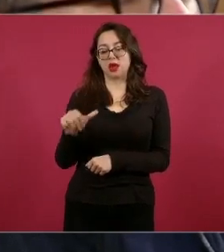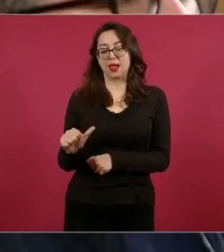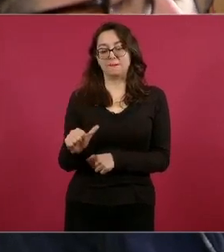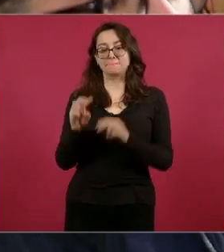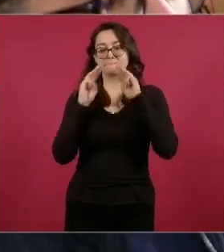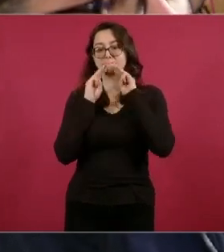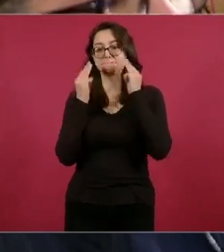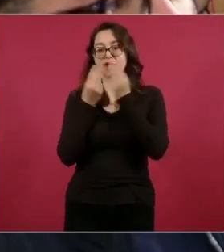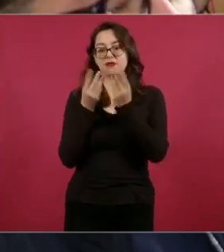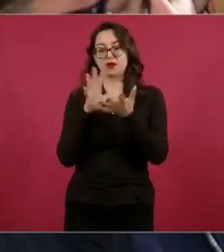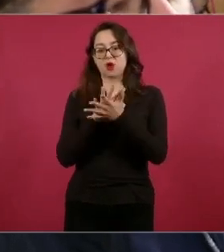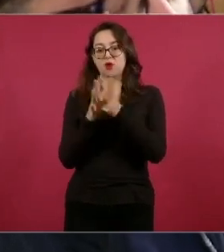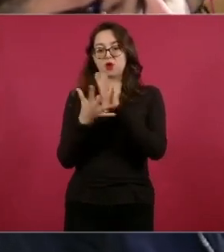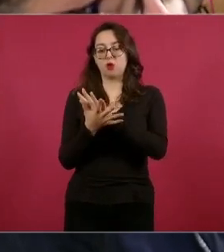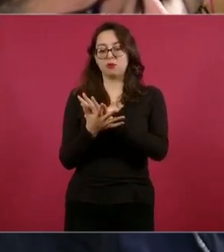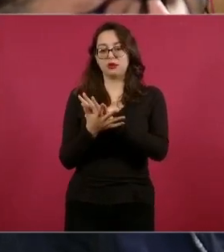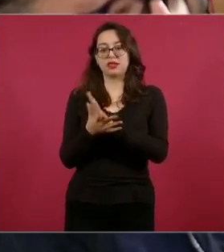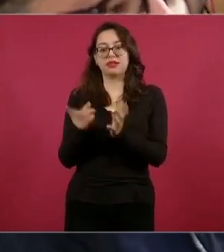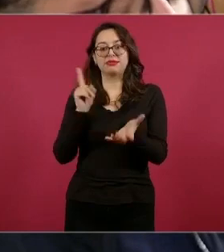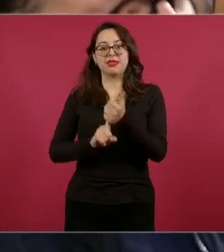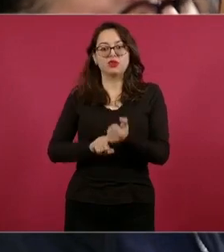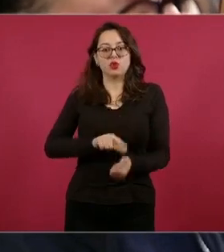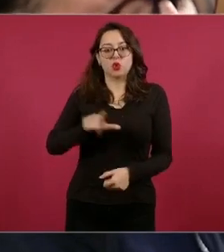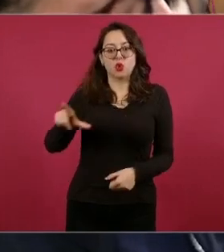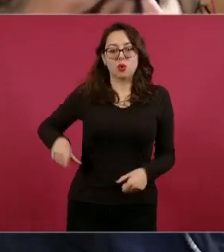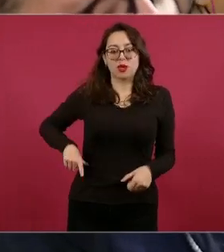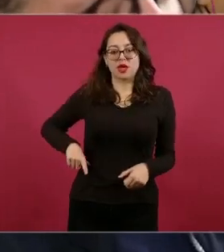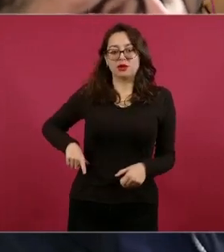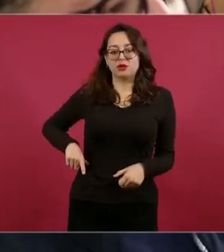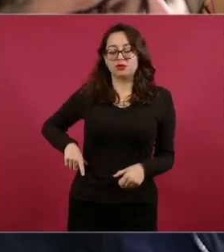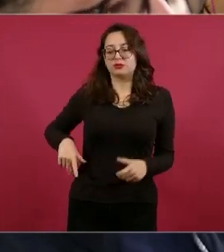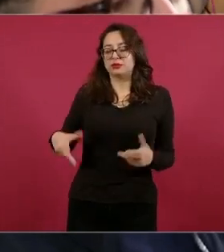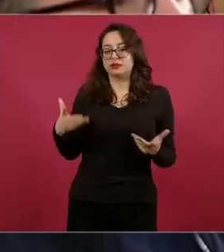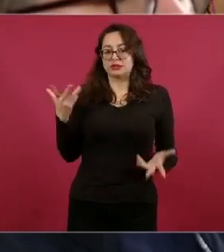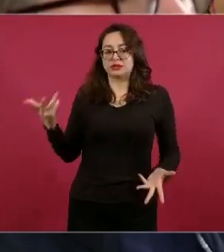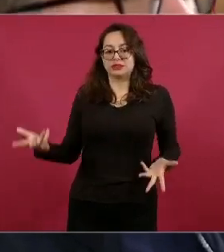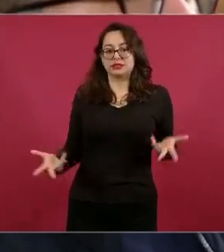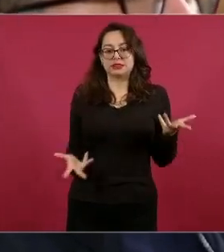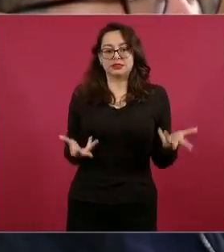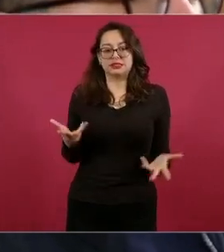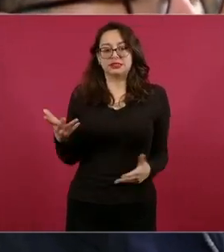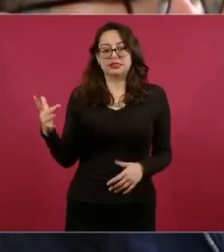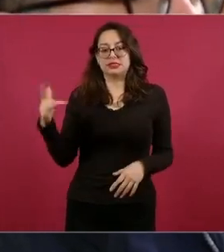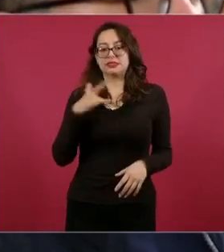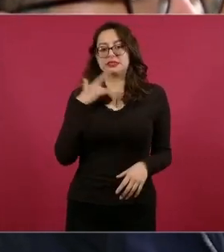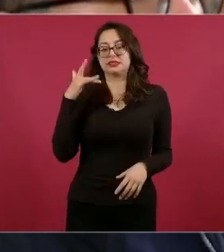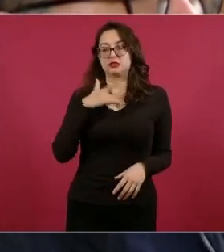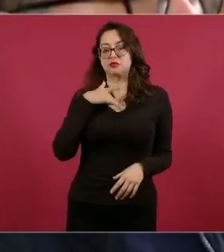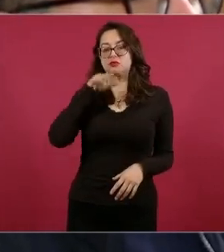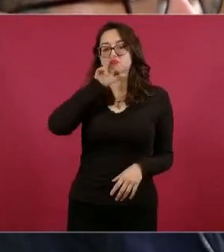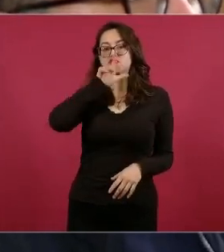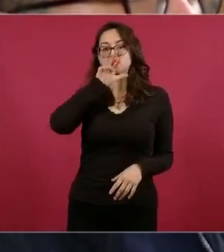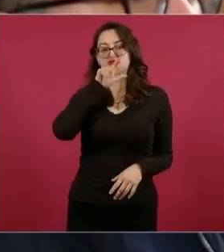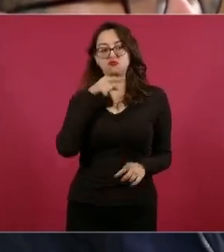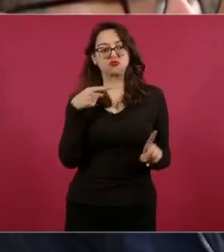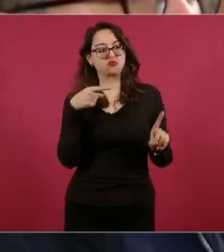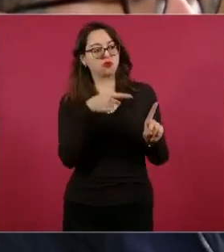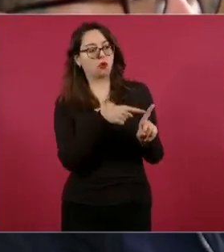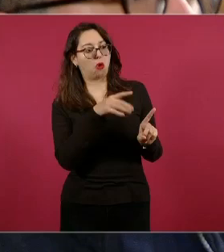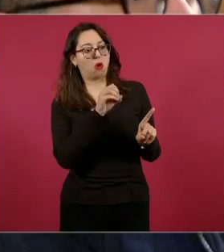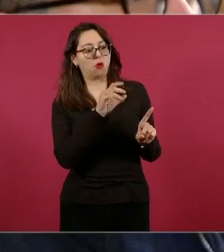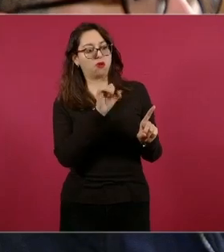en el tema porque me parece preocupante que un personaje como fue Ociel Cárdenas, que